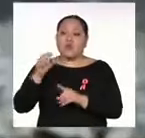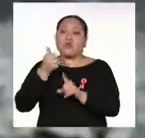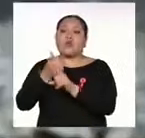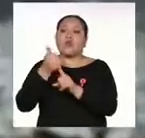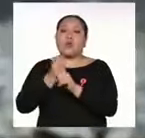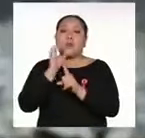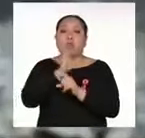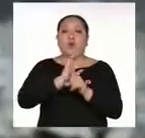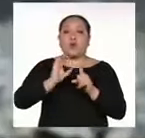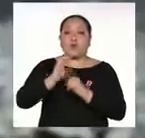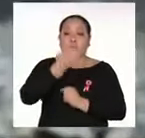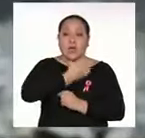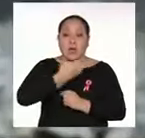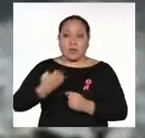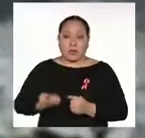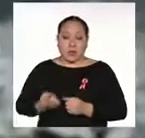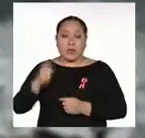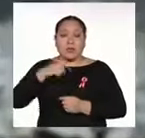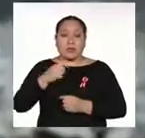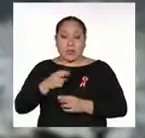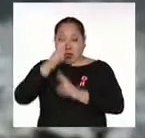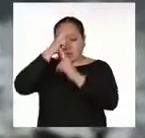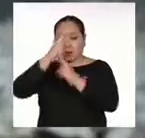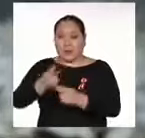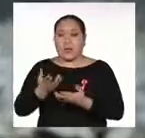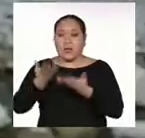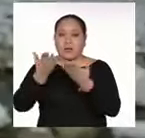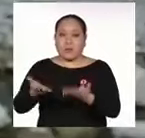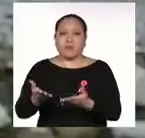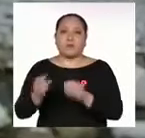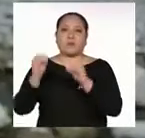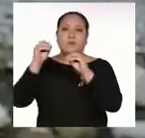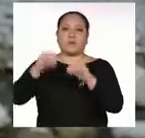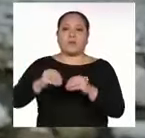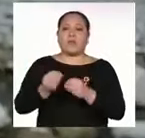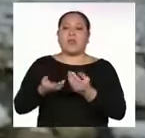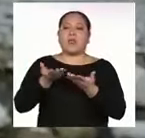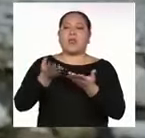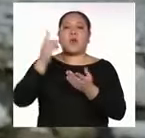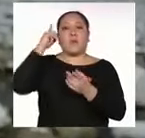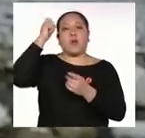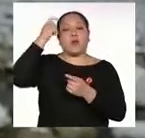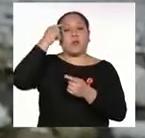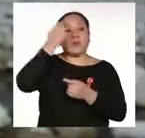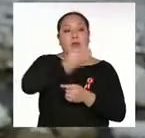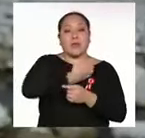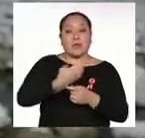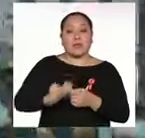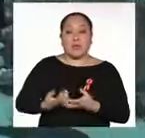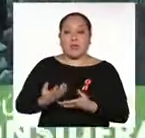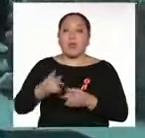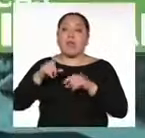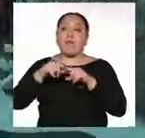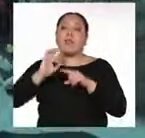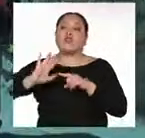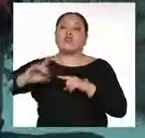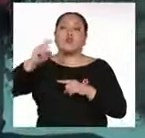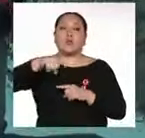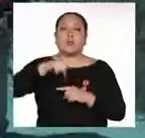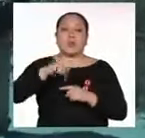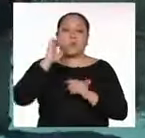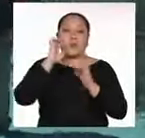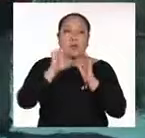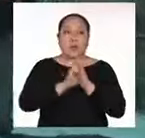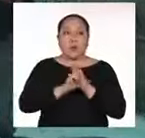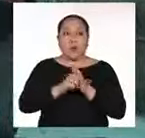cultura distinta y el Estado debe respetarlos y garantizarlos implementando políticas públicas de acuerdo a sus necesidades. Por ejemplo, hablamos